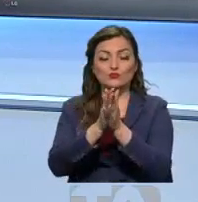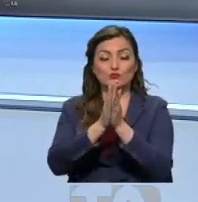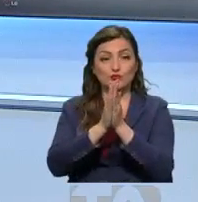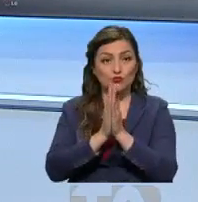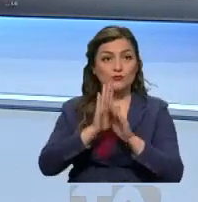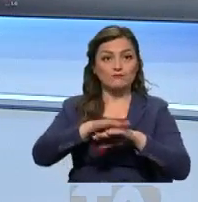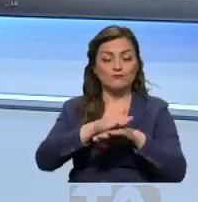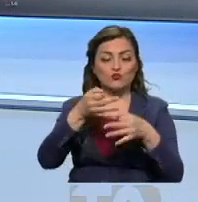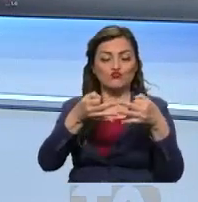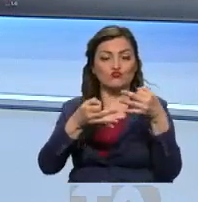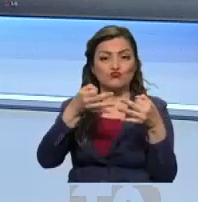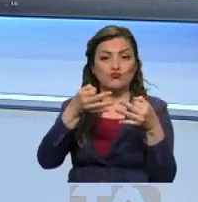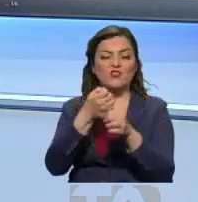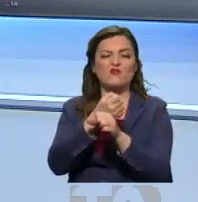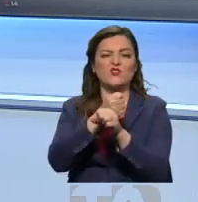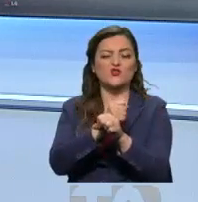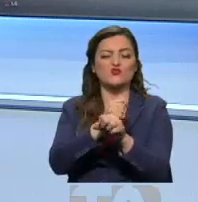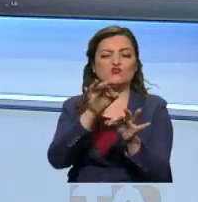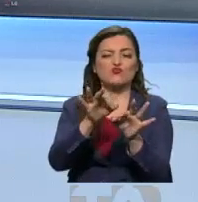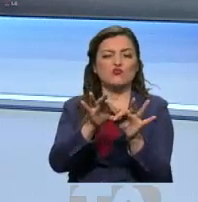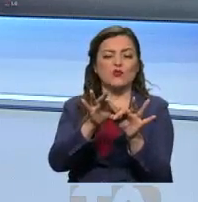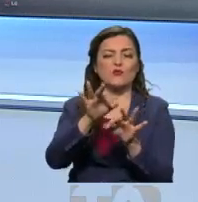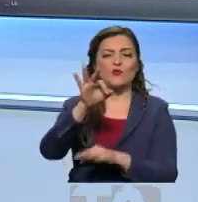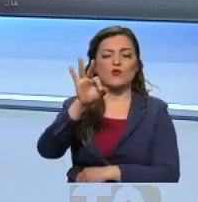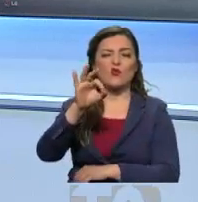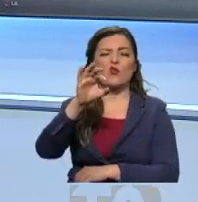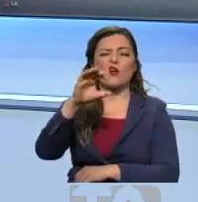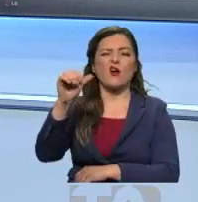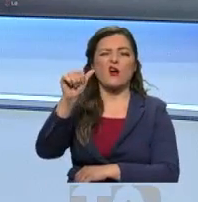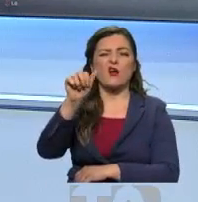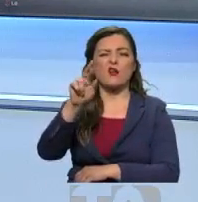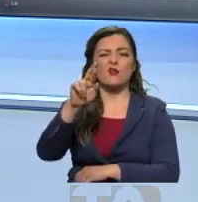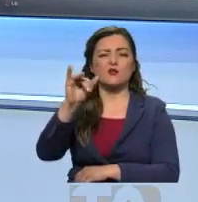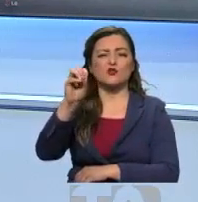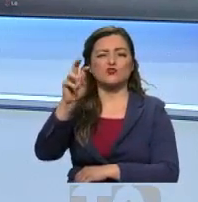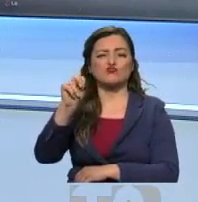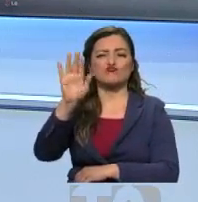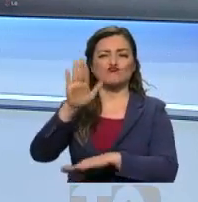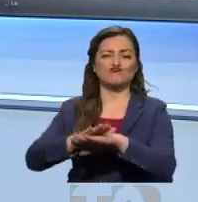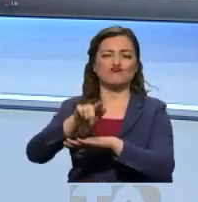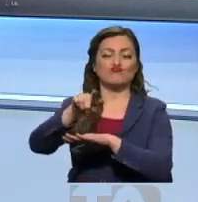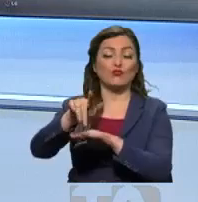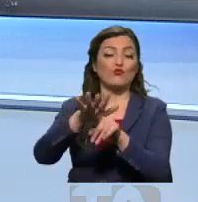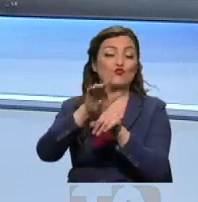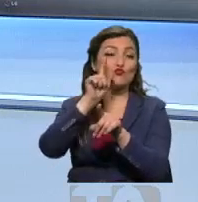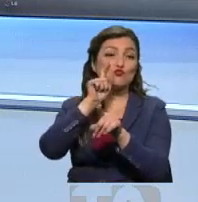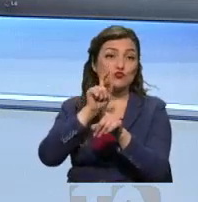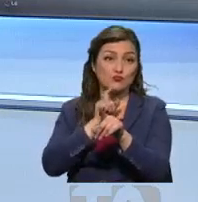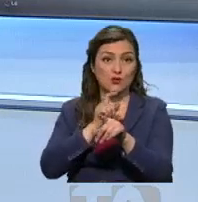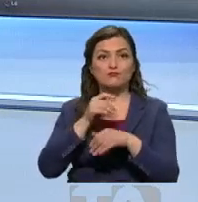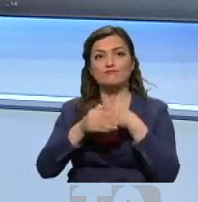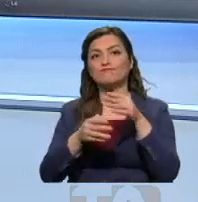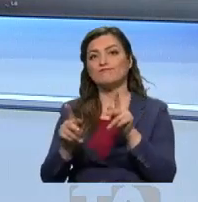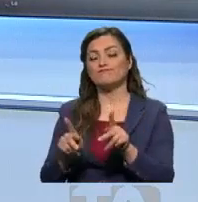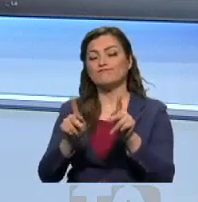se llame a juicio al defensor del pueblo Freddy Carrión como autor del delito de abuso sexual. Durante la audiencia preparatoria de juicio